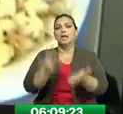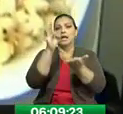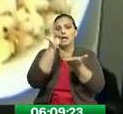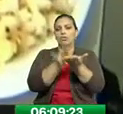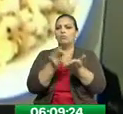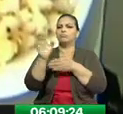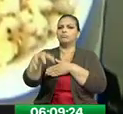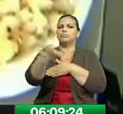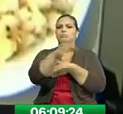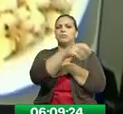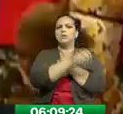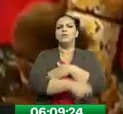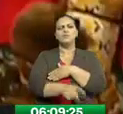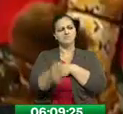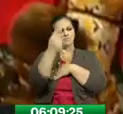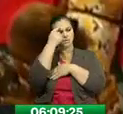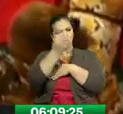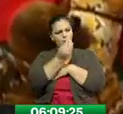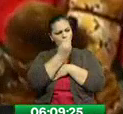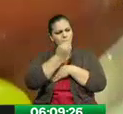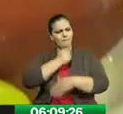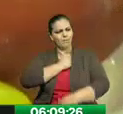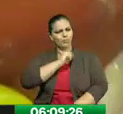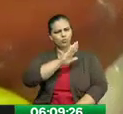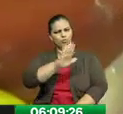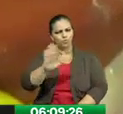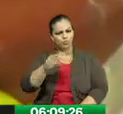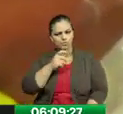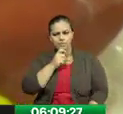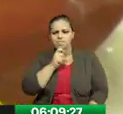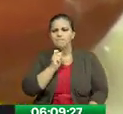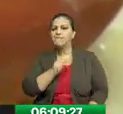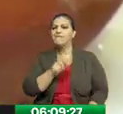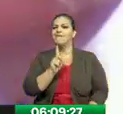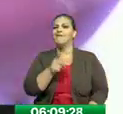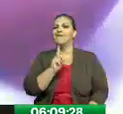que ofrecer y ahora a darlo a conocer y re potenciarlo